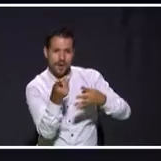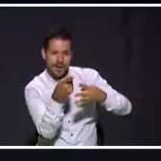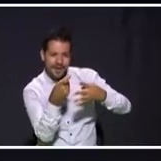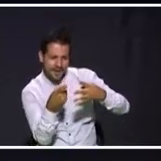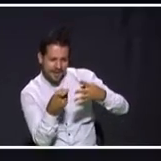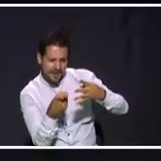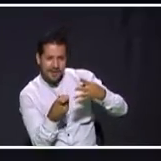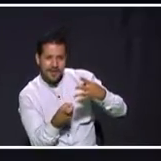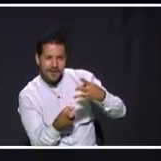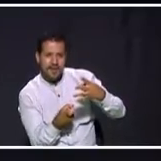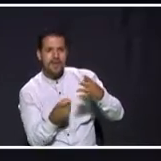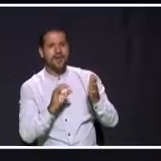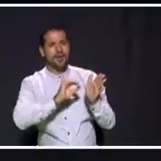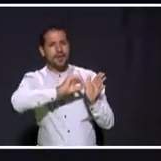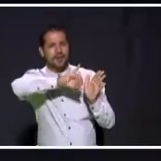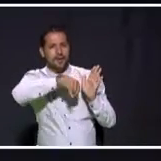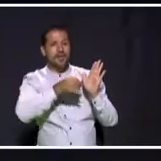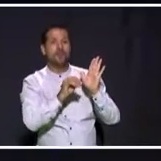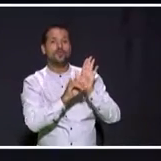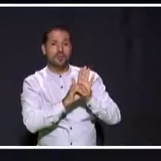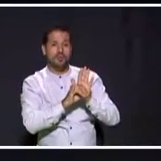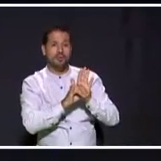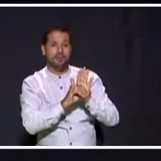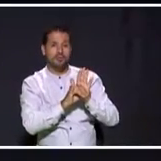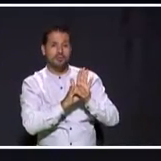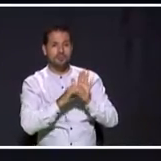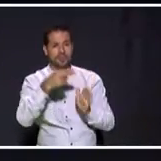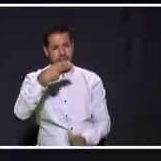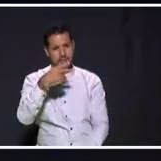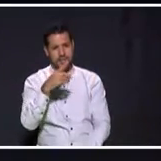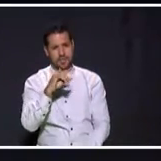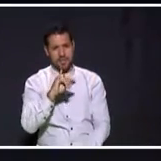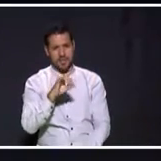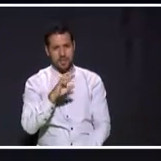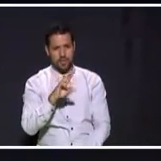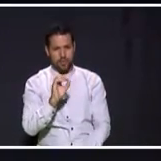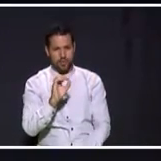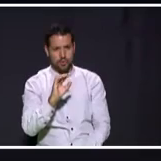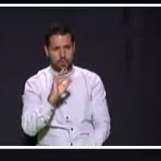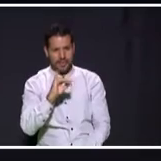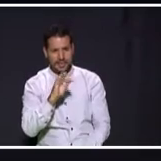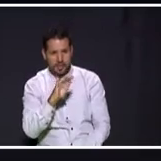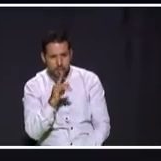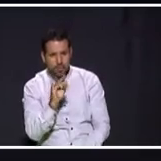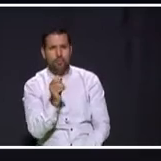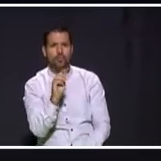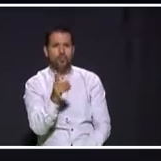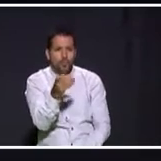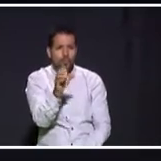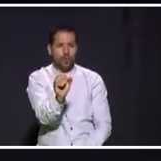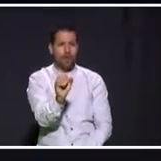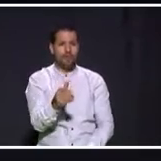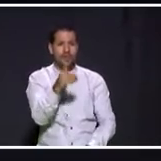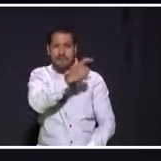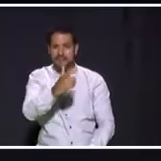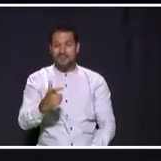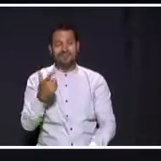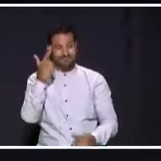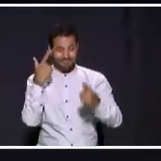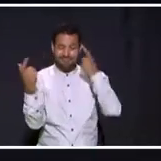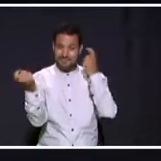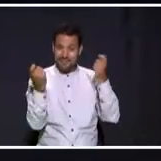supuesto la gobernación tiene que tener un liderazgo allí y hacer que se ejecuten en los tiempos requeridos y como se debe ser pero tenemos